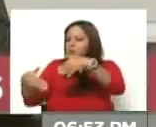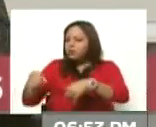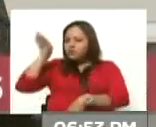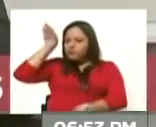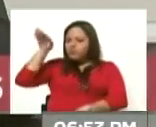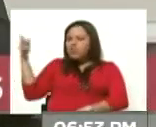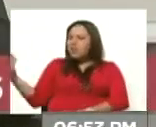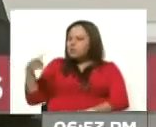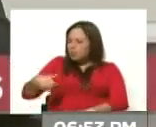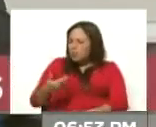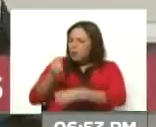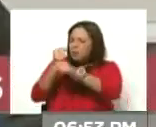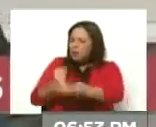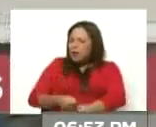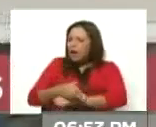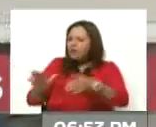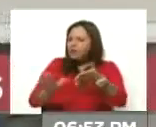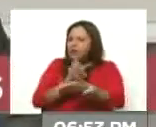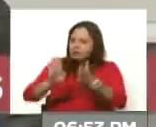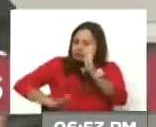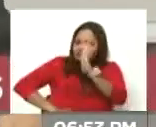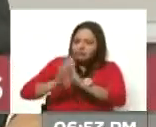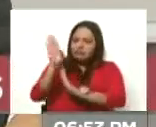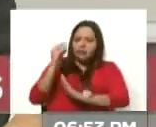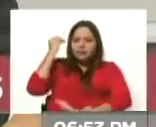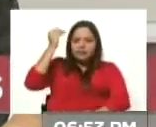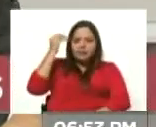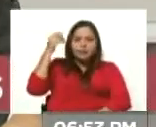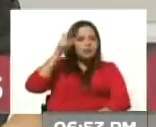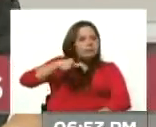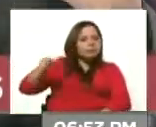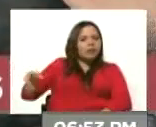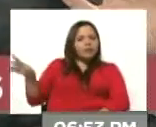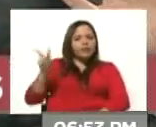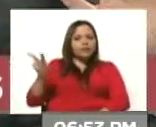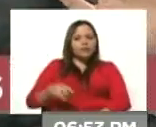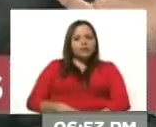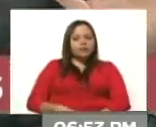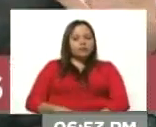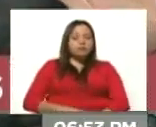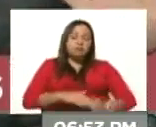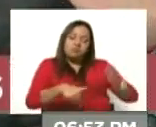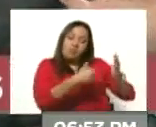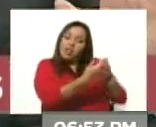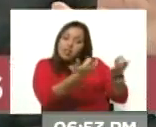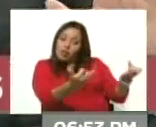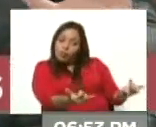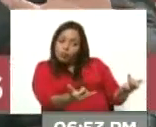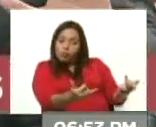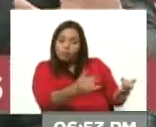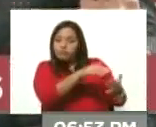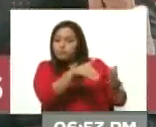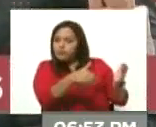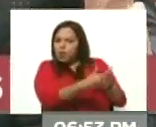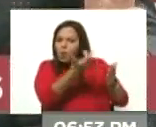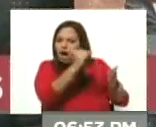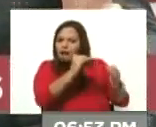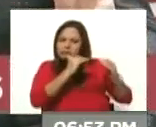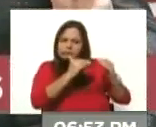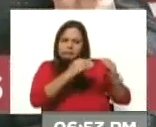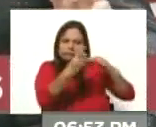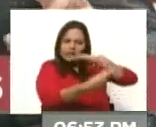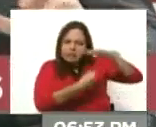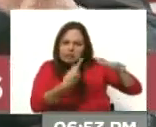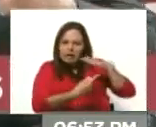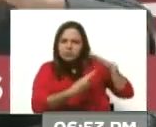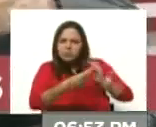en el futuro cercano en cuanto a la evolución de la opinión pública venezolana hasta ahora todos los indicadores se han comportado y se han